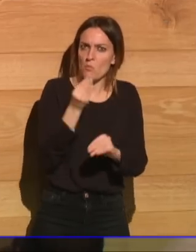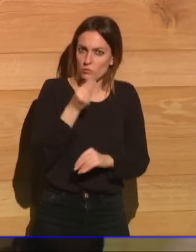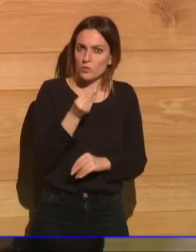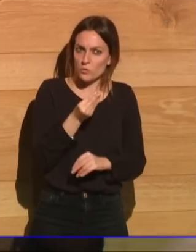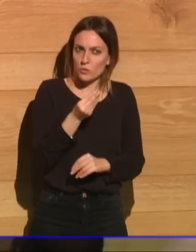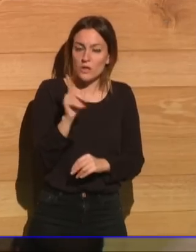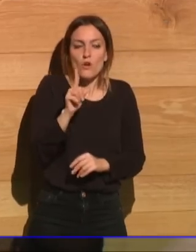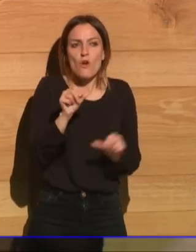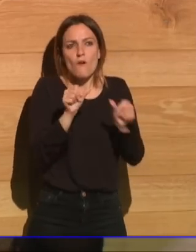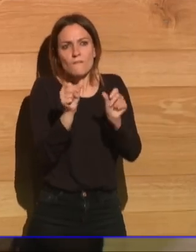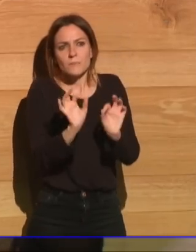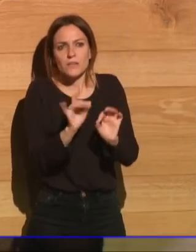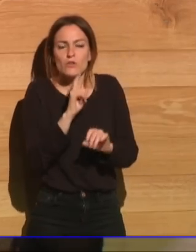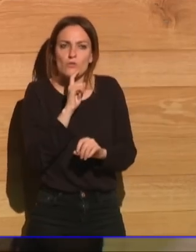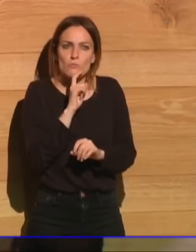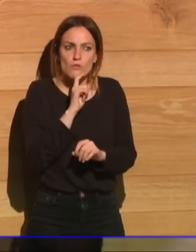en un sentido